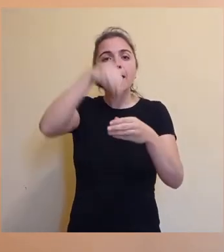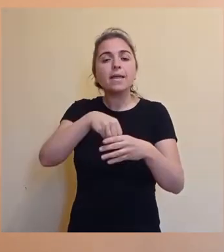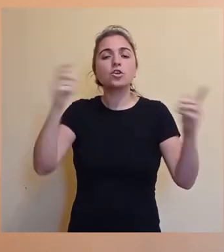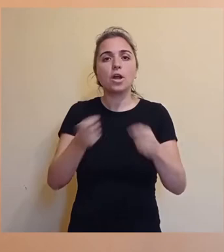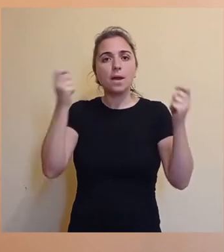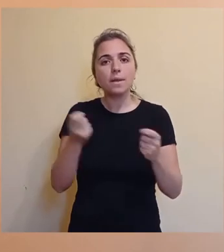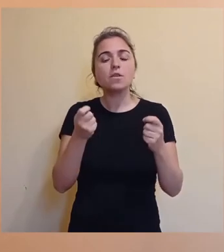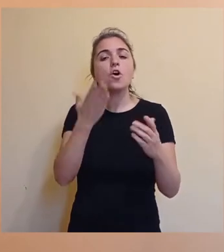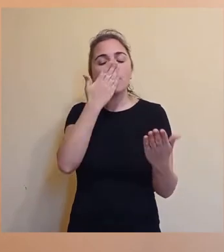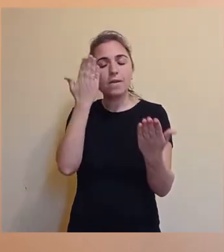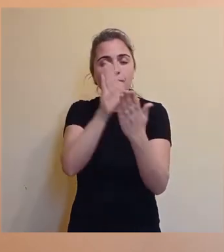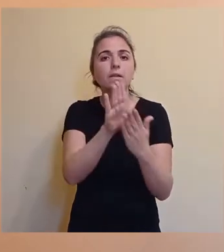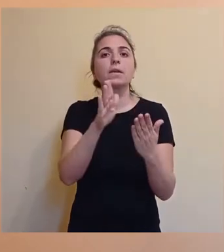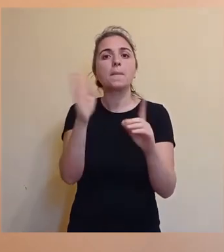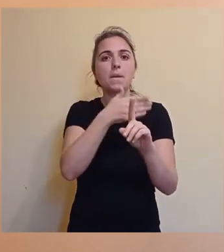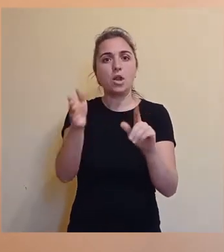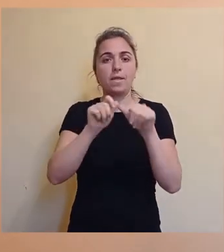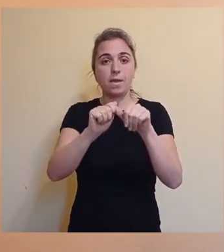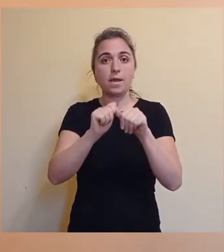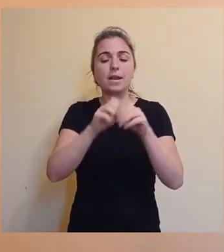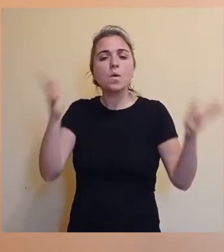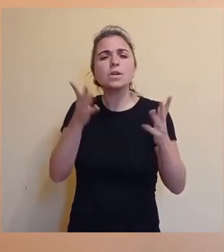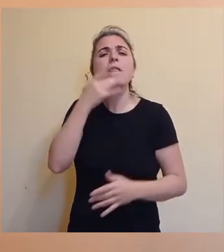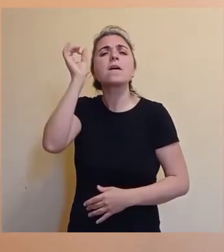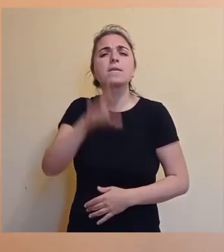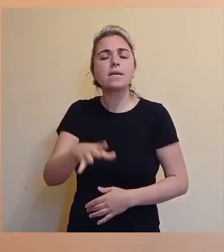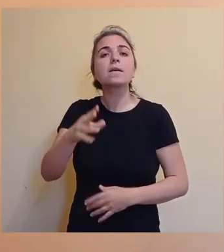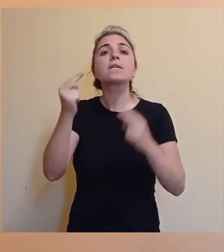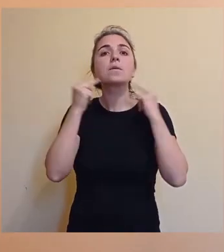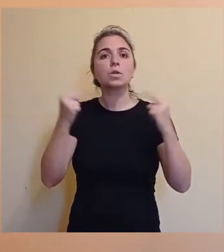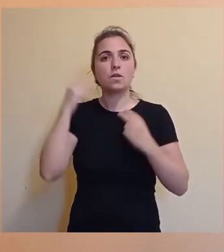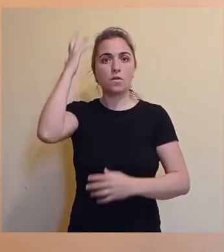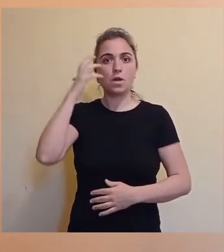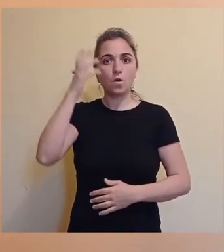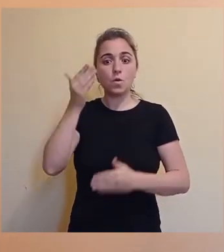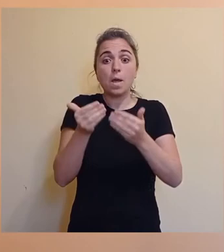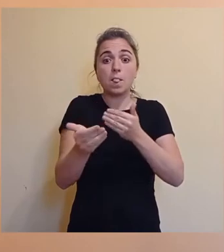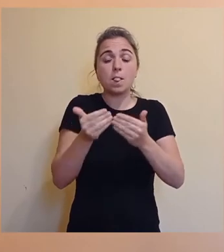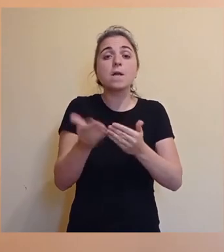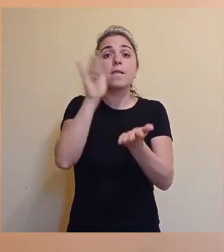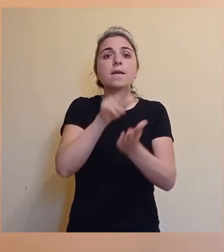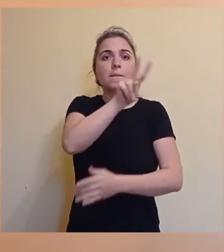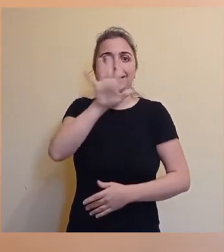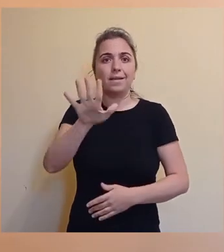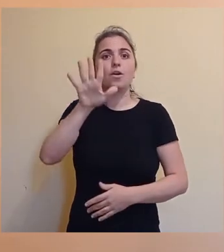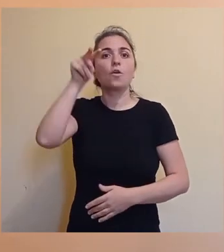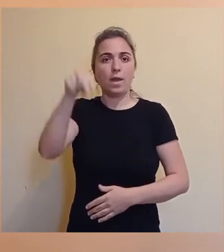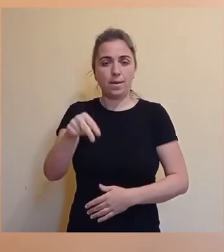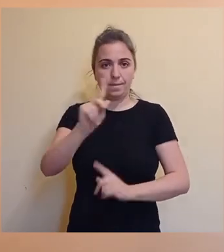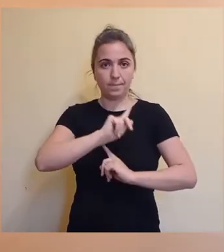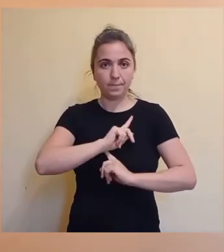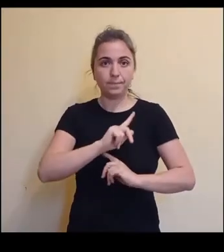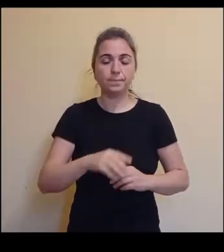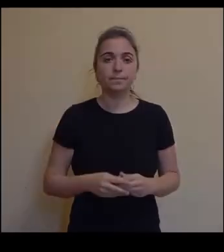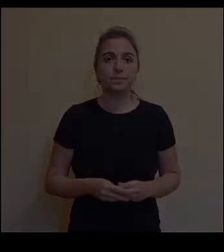campaña de Fronte a Violencia de Género impulsada por la Diputación de La Coruña para este próximo 25 de